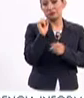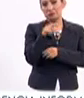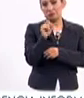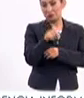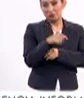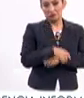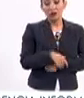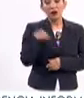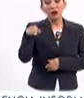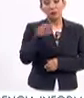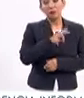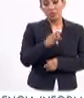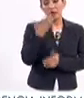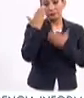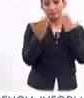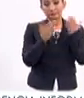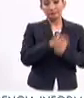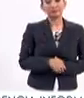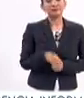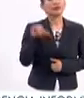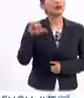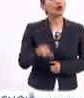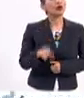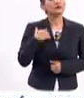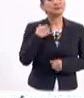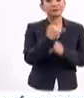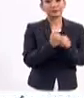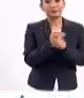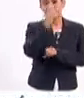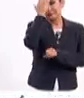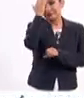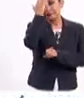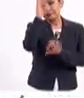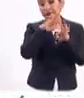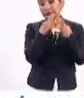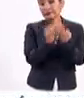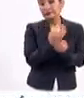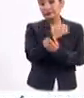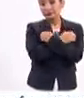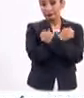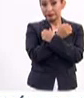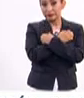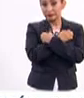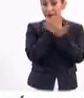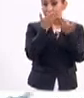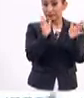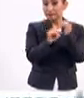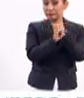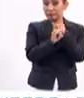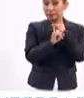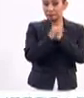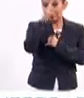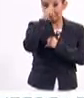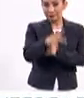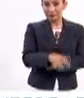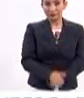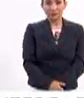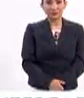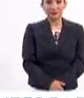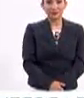tradicional, tengan acceso a la educación. Hoy en nuestro reportaje del día conoceremos la modalidad de la educación abierta y a distancia en nuestro país.